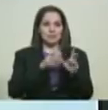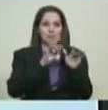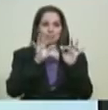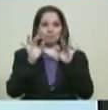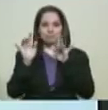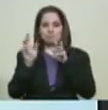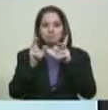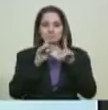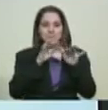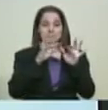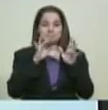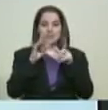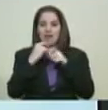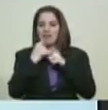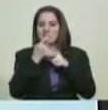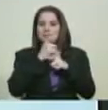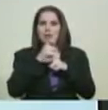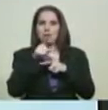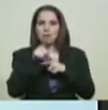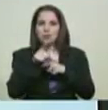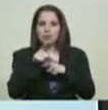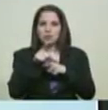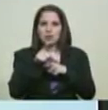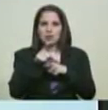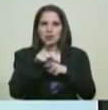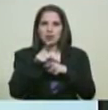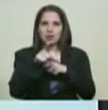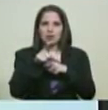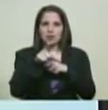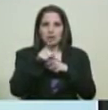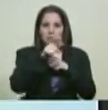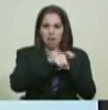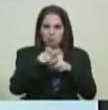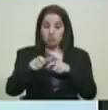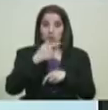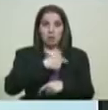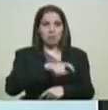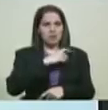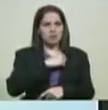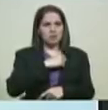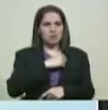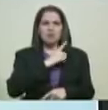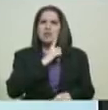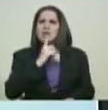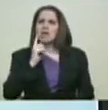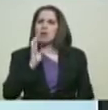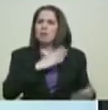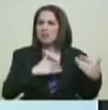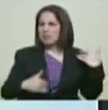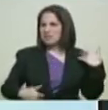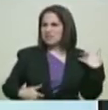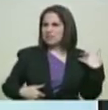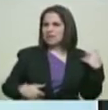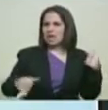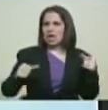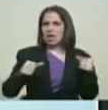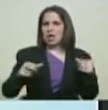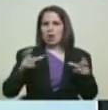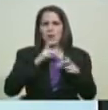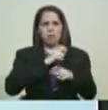haciendo una jugada, les pregunta a los ciudadanos españoles, ¿y cuál es el nombre del presidente de Portugal?